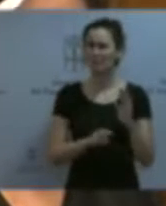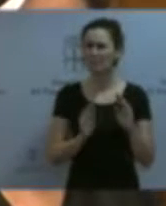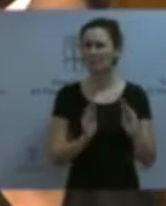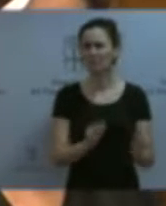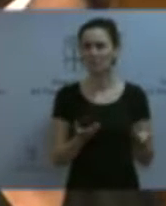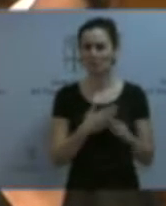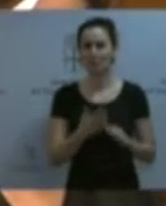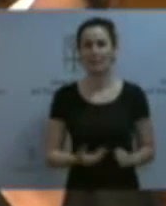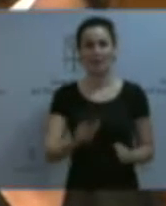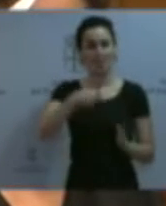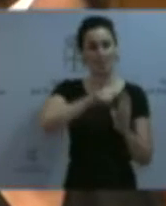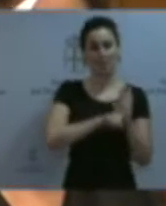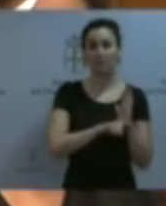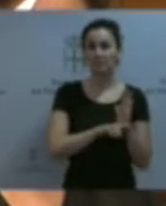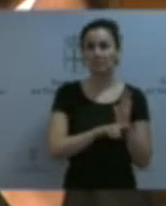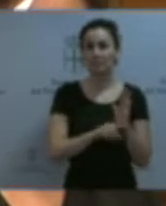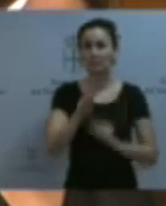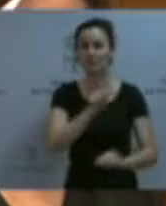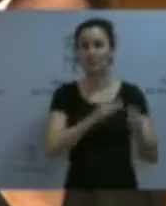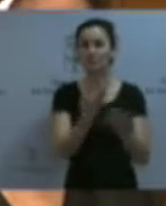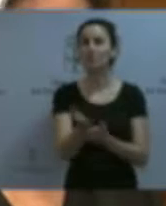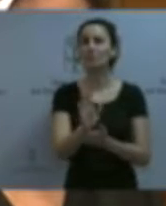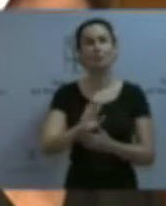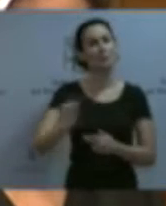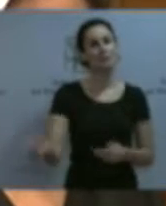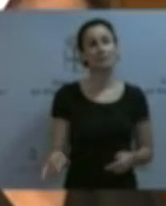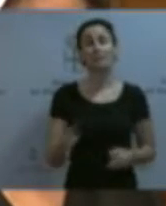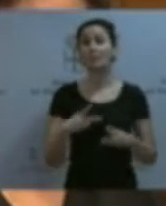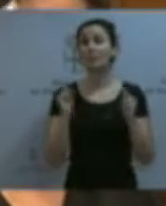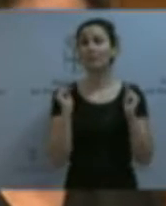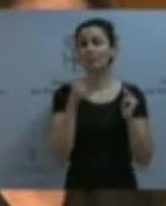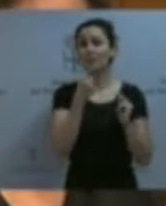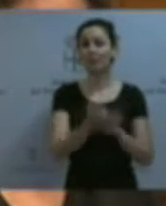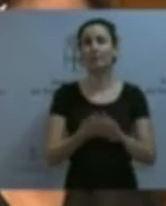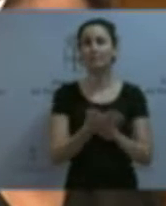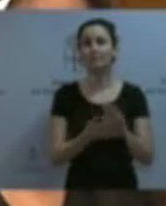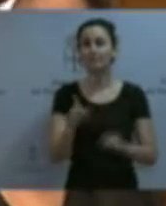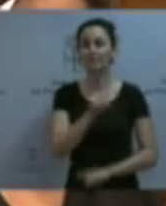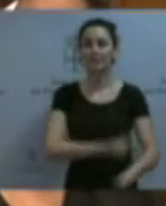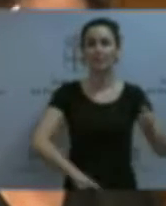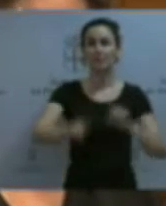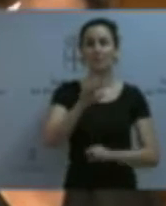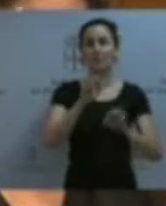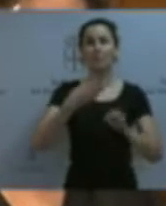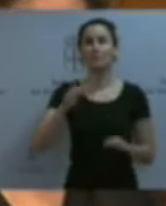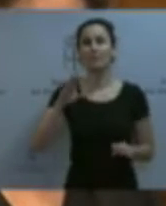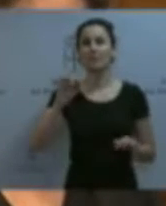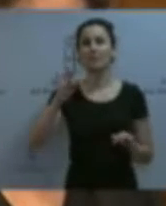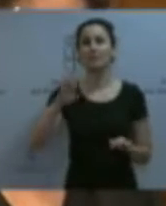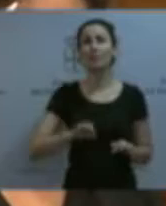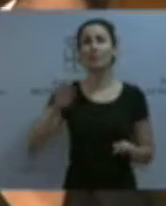ese espíritu en la modificación de la propuesta. Y termina diciendo, no se trata de un problema de Beatriz Manchón y Manuel